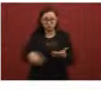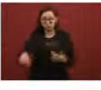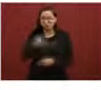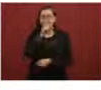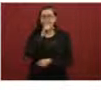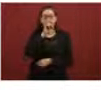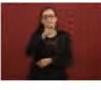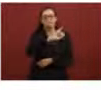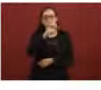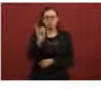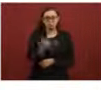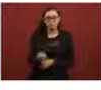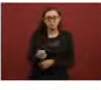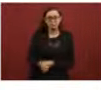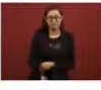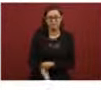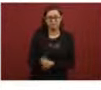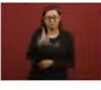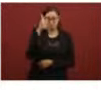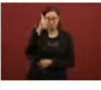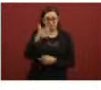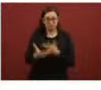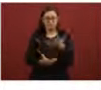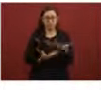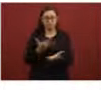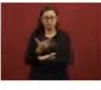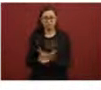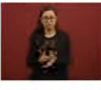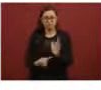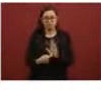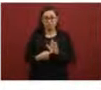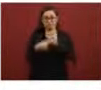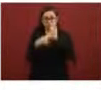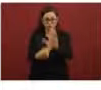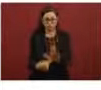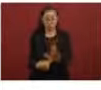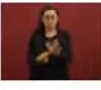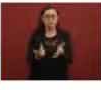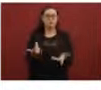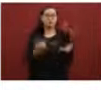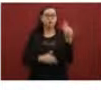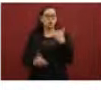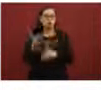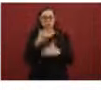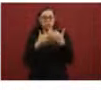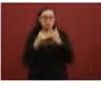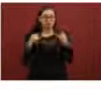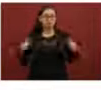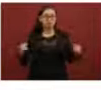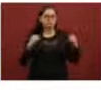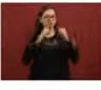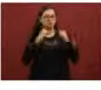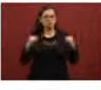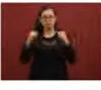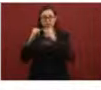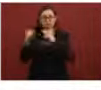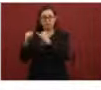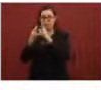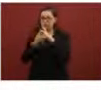inédito que estamos ya presentando en muchas acciones, en todas las instancias desde que